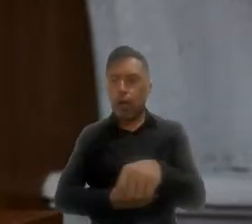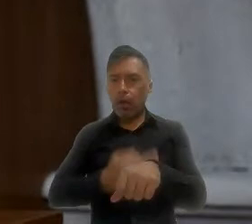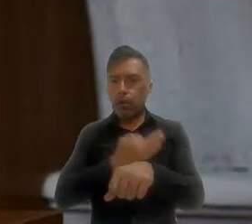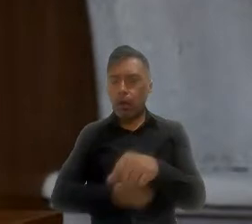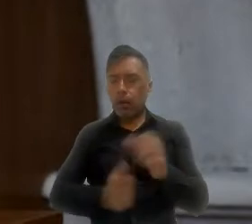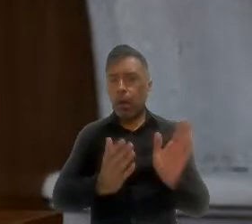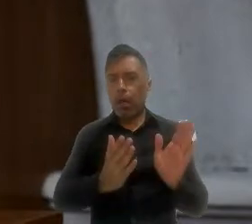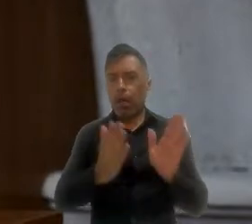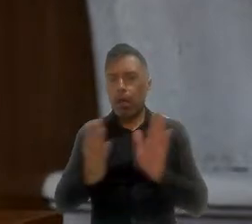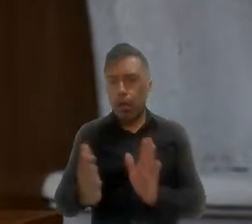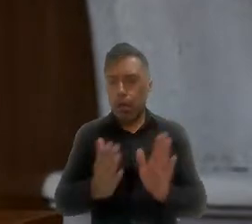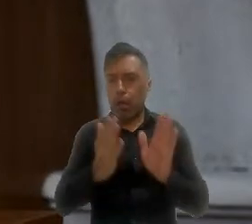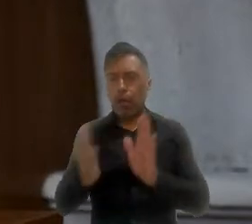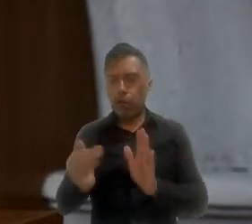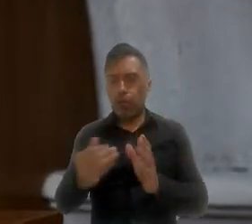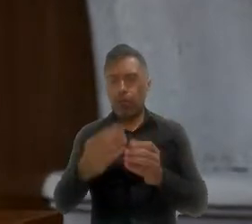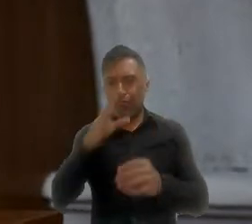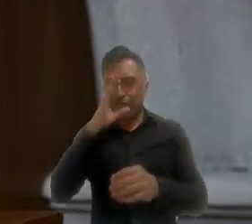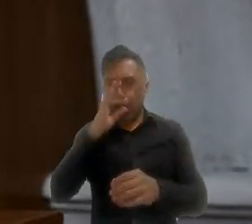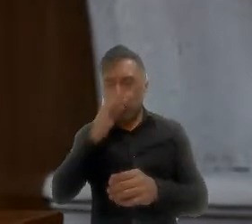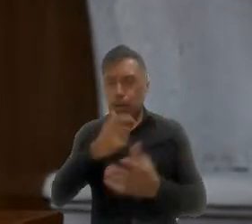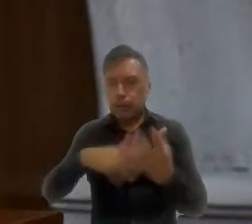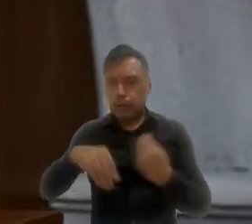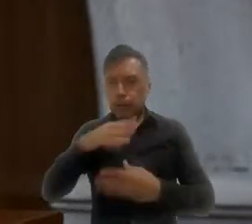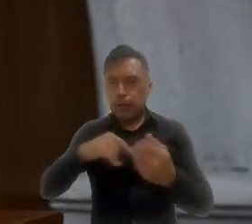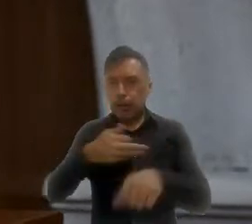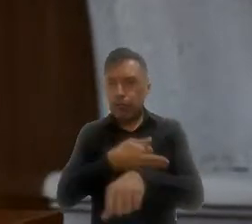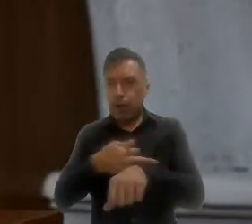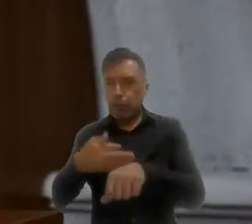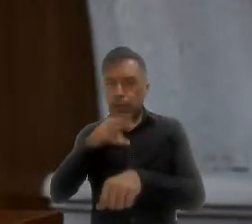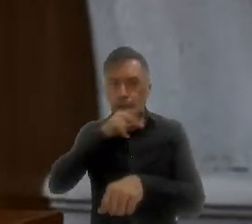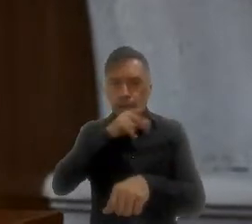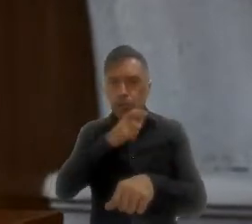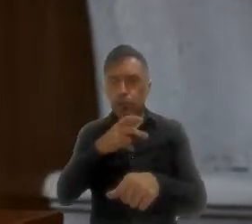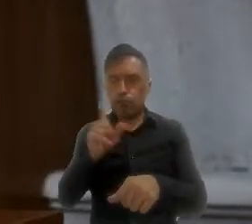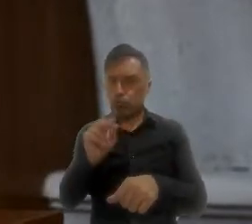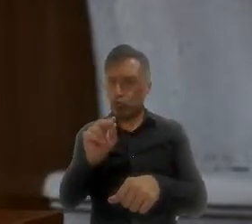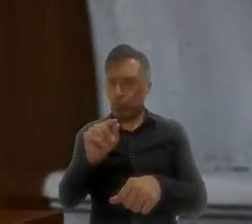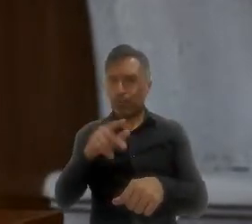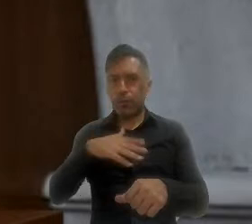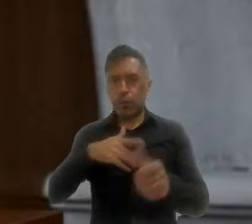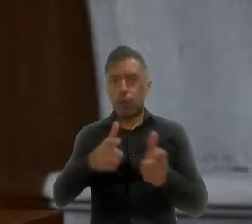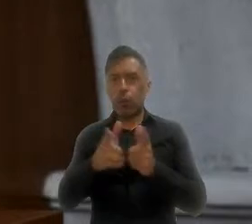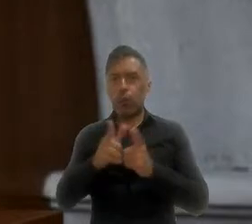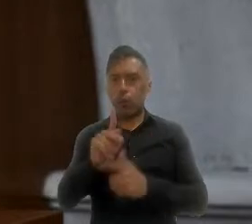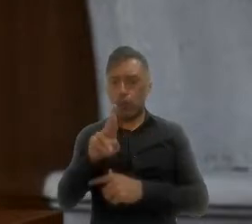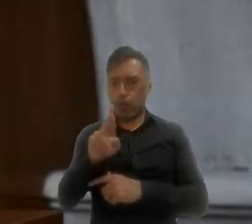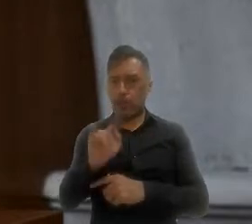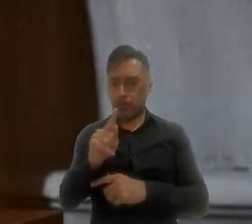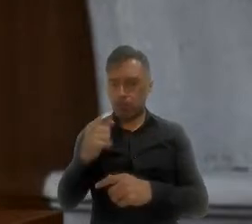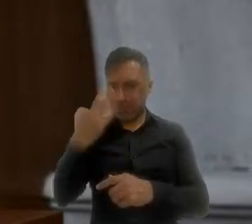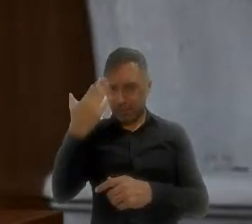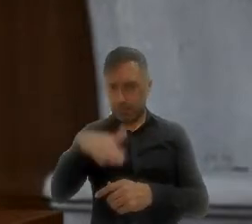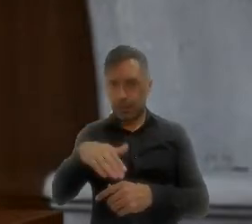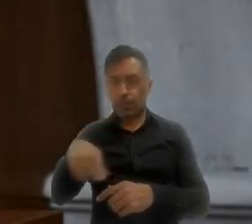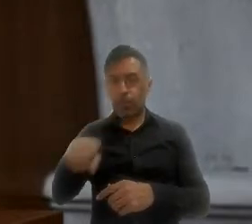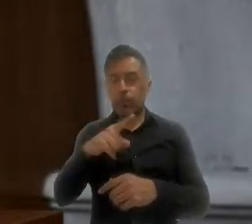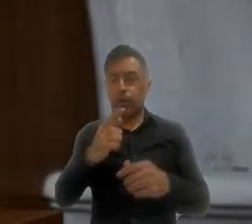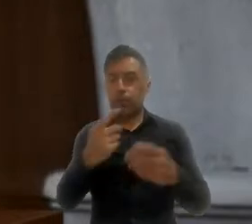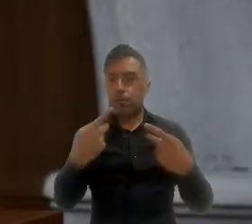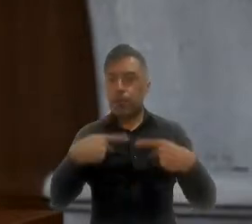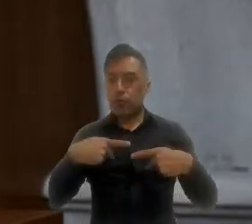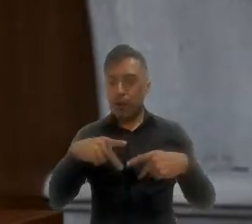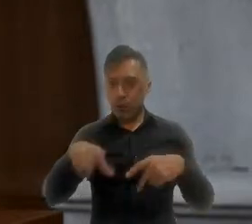grupo parlamentario del PRI reconocemos que el pago oportuno del salario es un derecho vital de los servidores públicos y